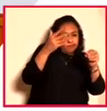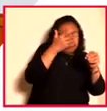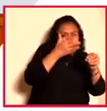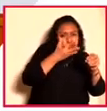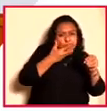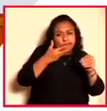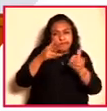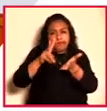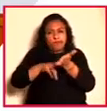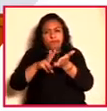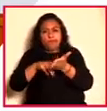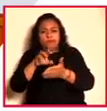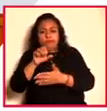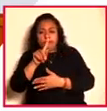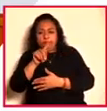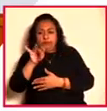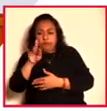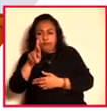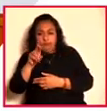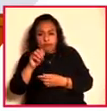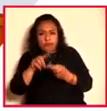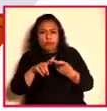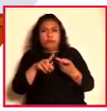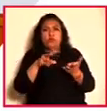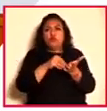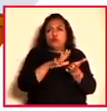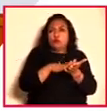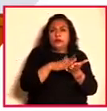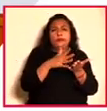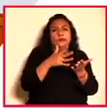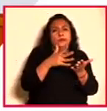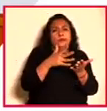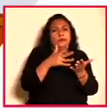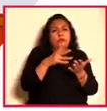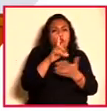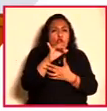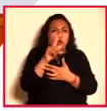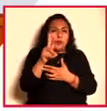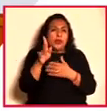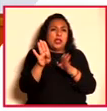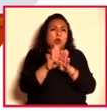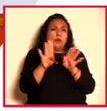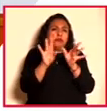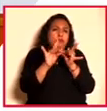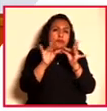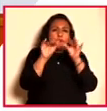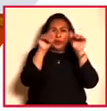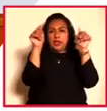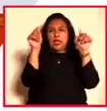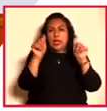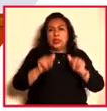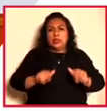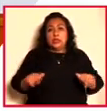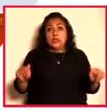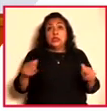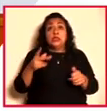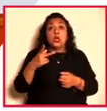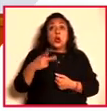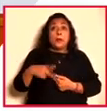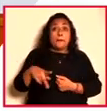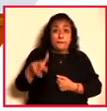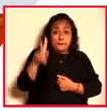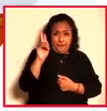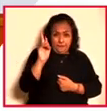ético, entre el registro y lo documental y el discurso artístico. Pero te digo